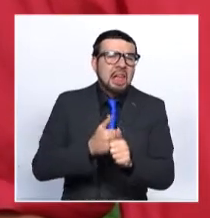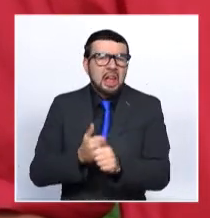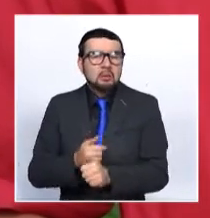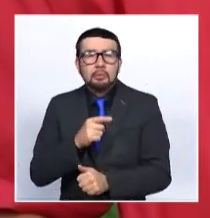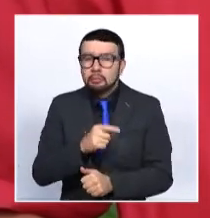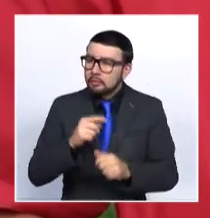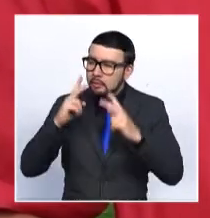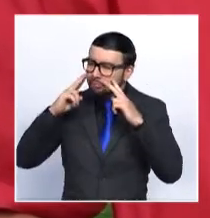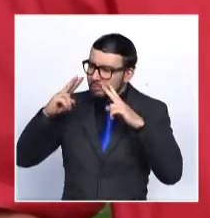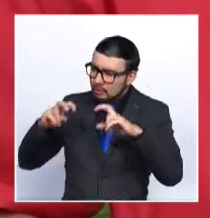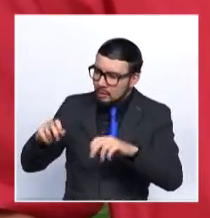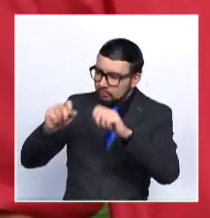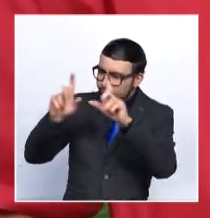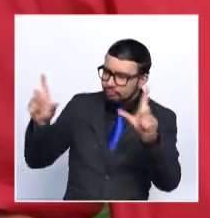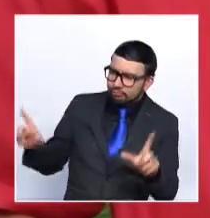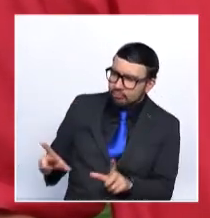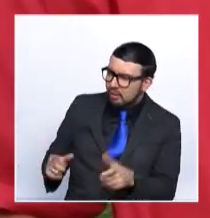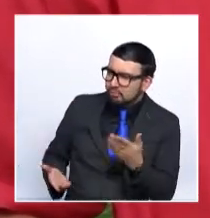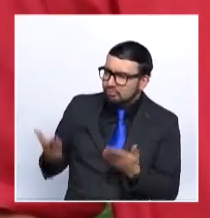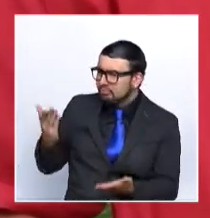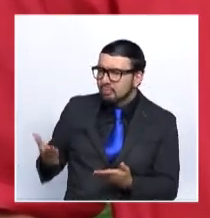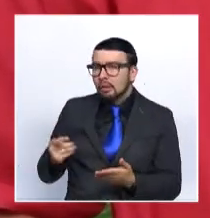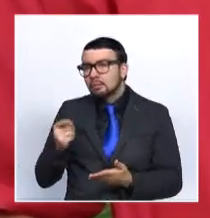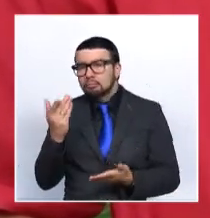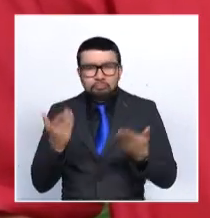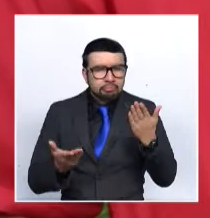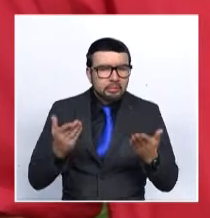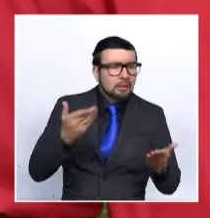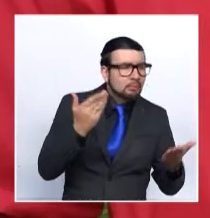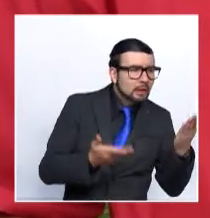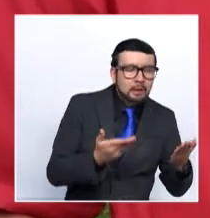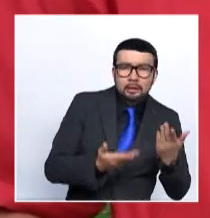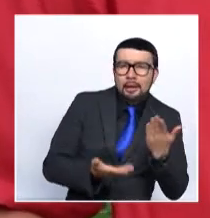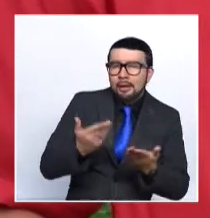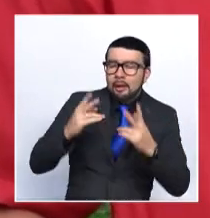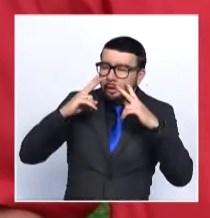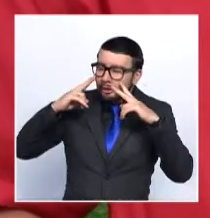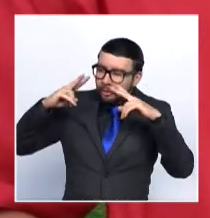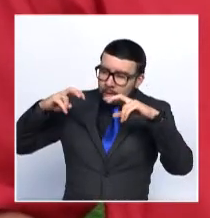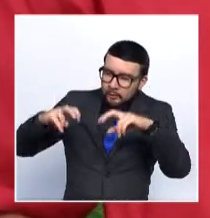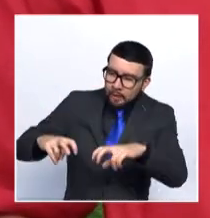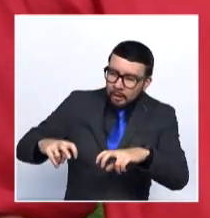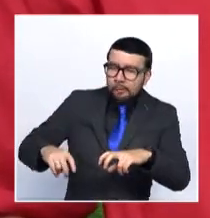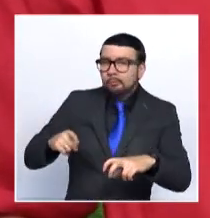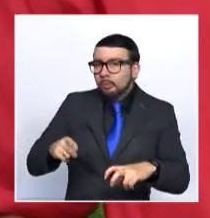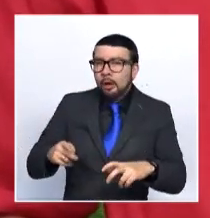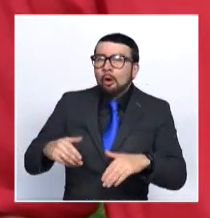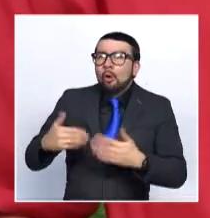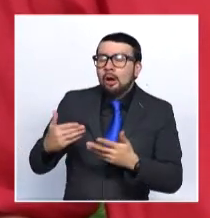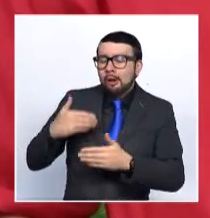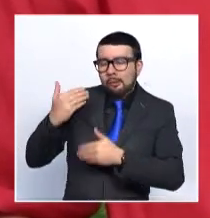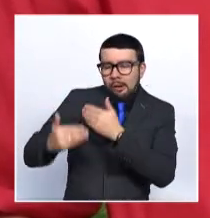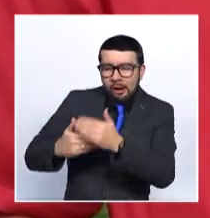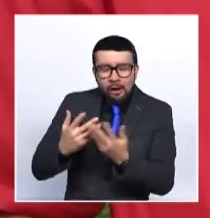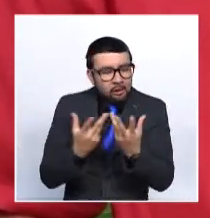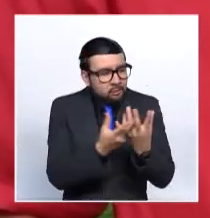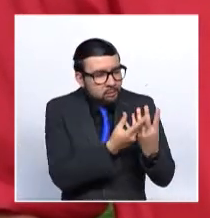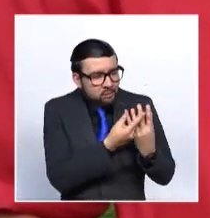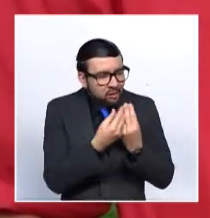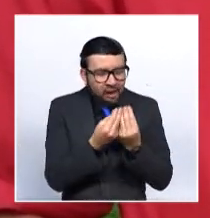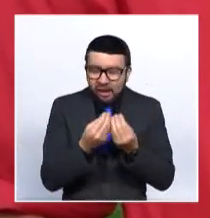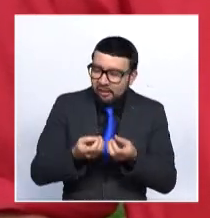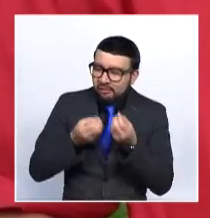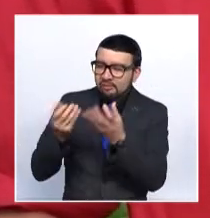evaluación correspondiente a cada persona, a cada paciente, y de ahí se evalúa y se mira qué procedimiento se tiene que llevar. Entonces,